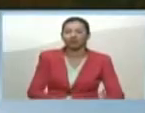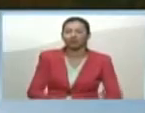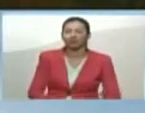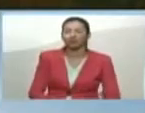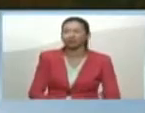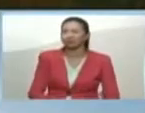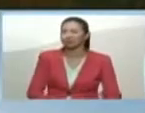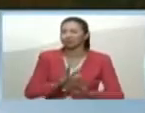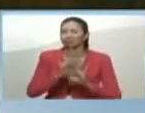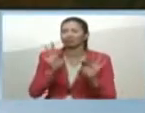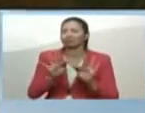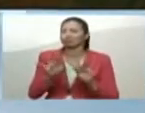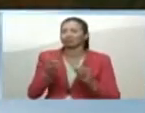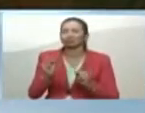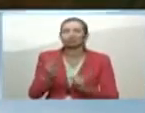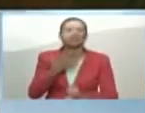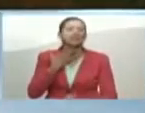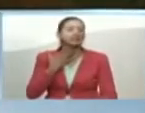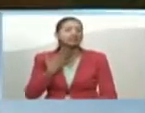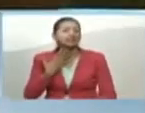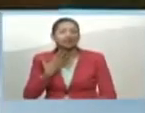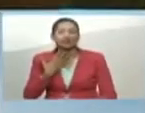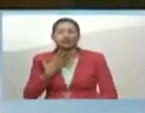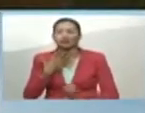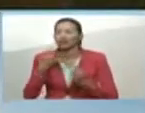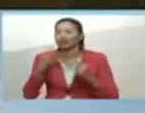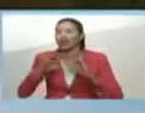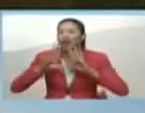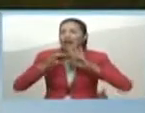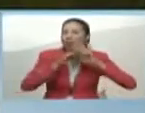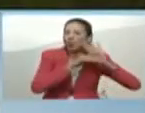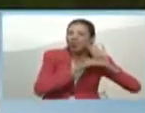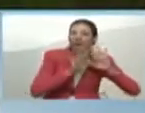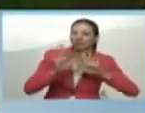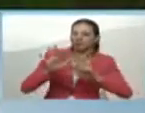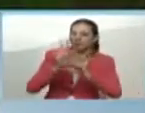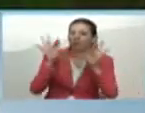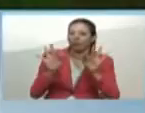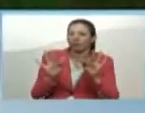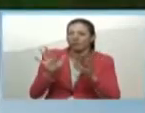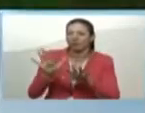caótica, especuladora, ladrona,